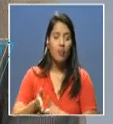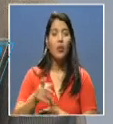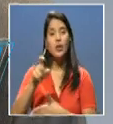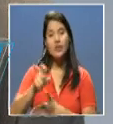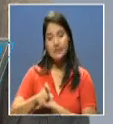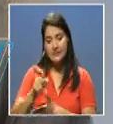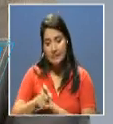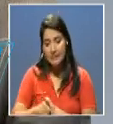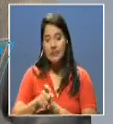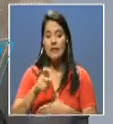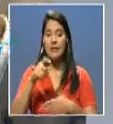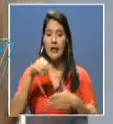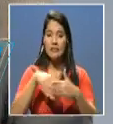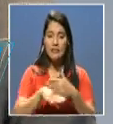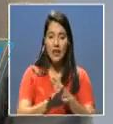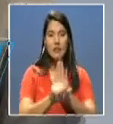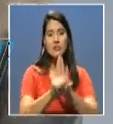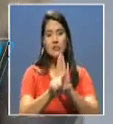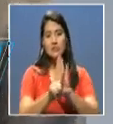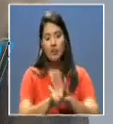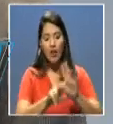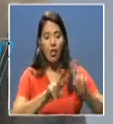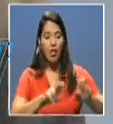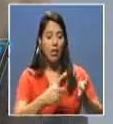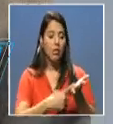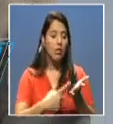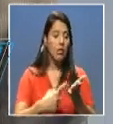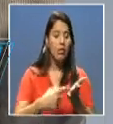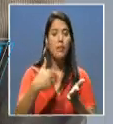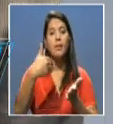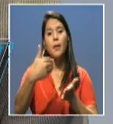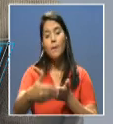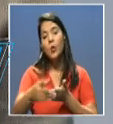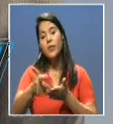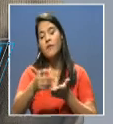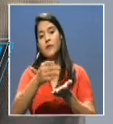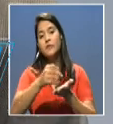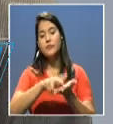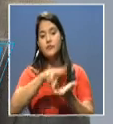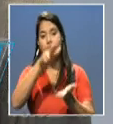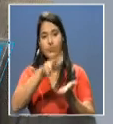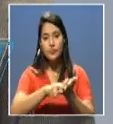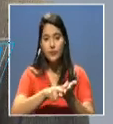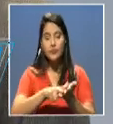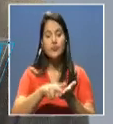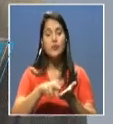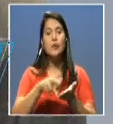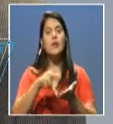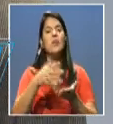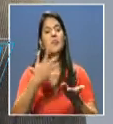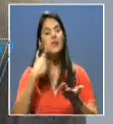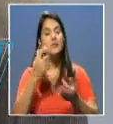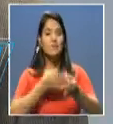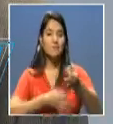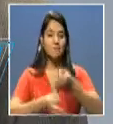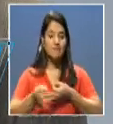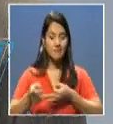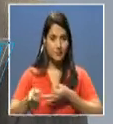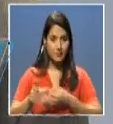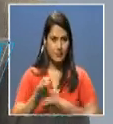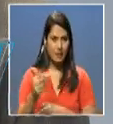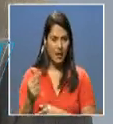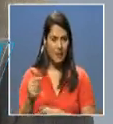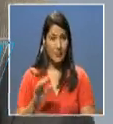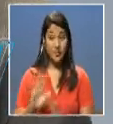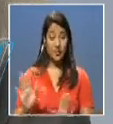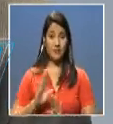la Asamblea Legislativa y ahí tiene que aprobarse una destitución por las 2/3 partes de los votos. No,